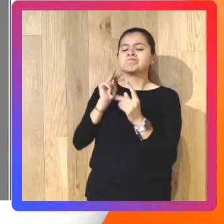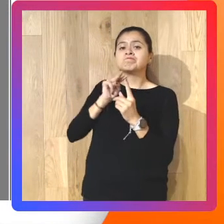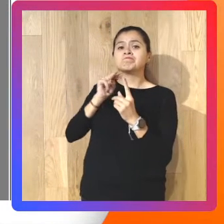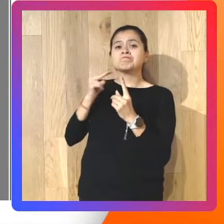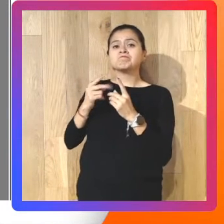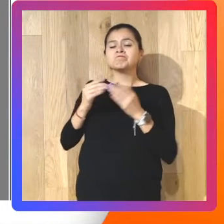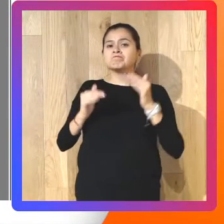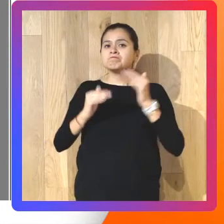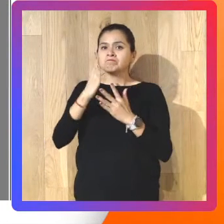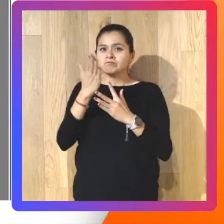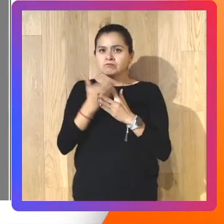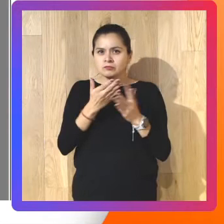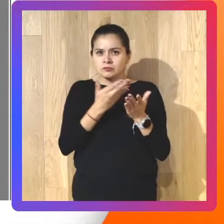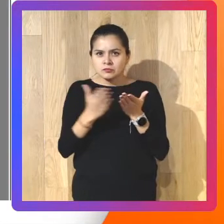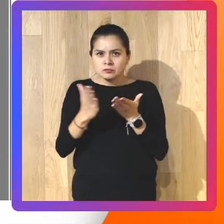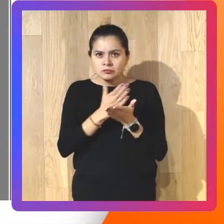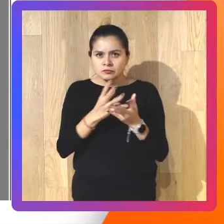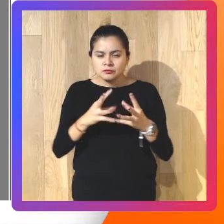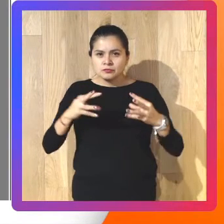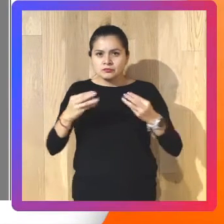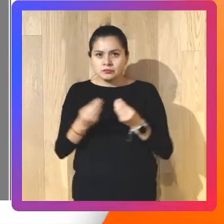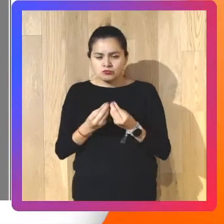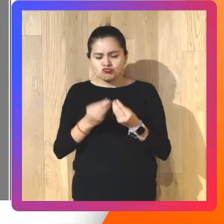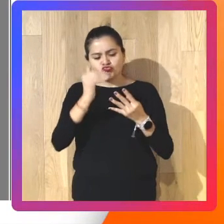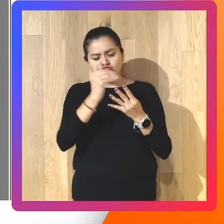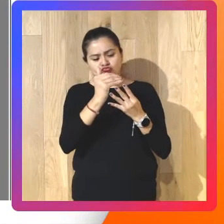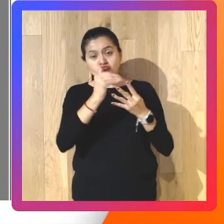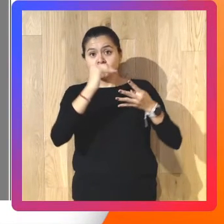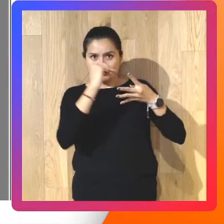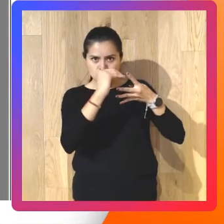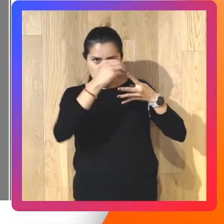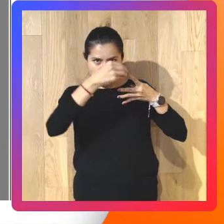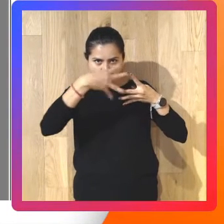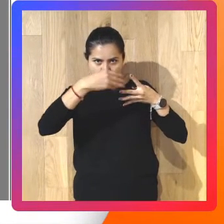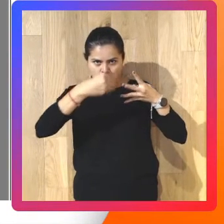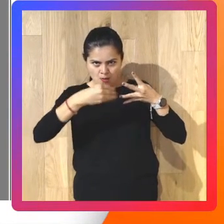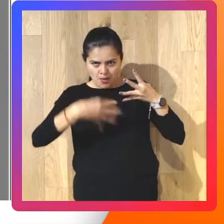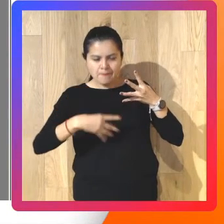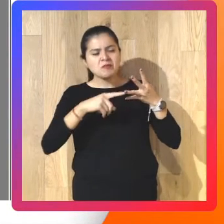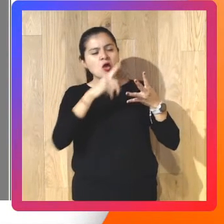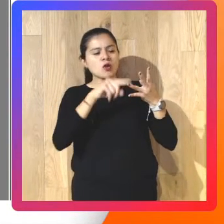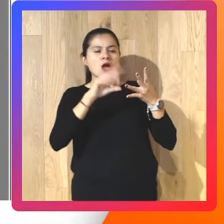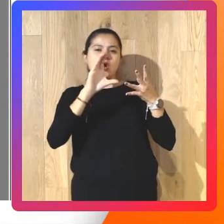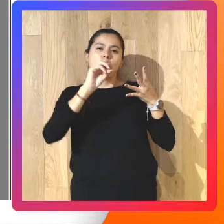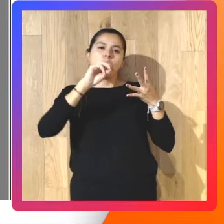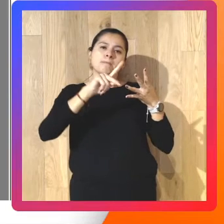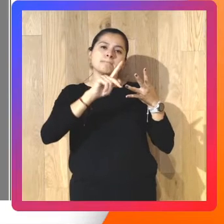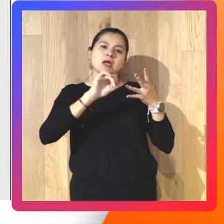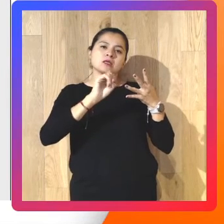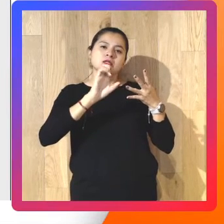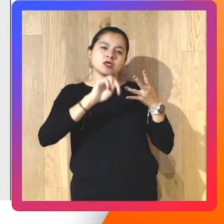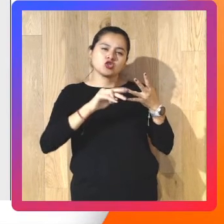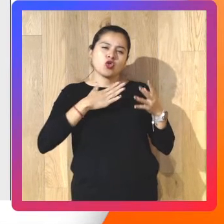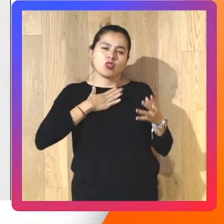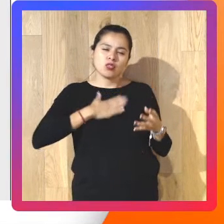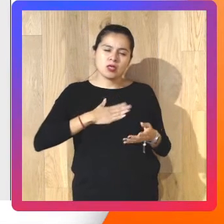dividido este criterio, los ámbitos y los subámbitos, tenemos un indicador específico que se llama compensación digna. Pasamos, por